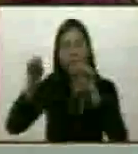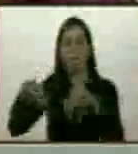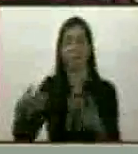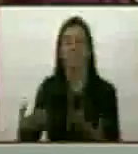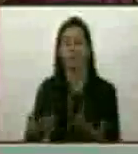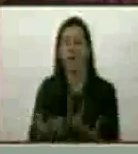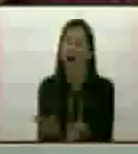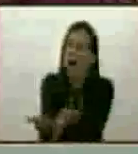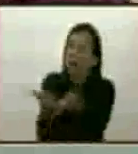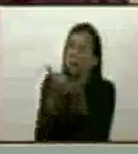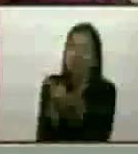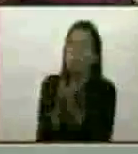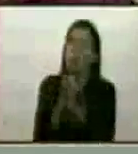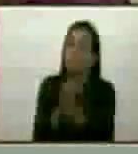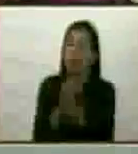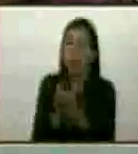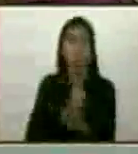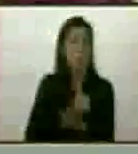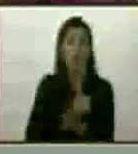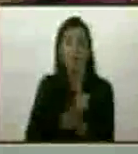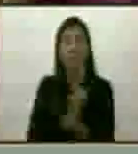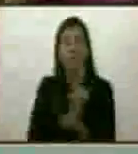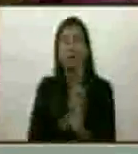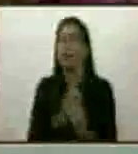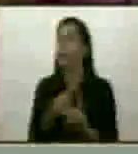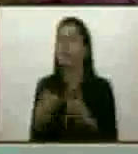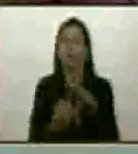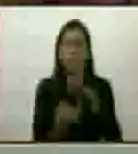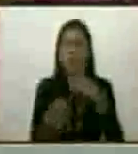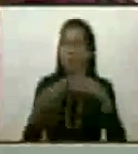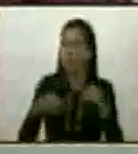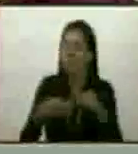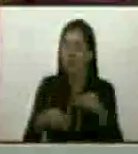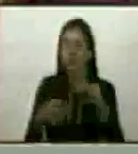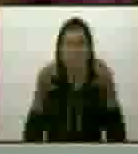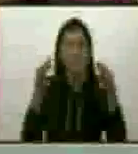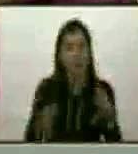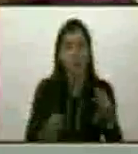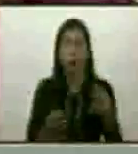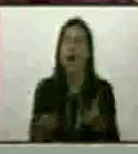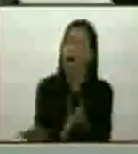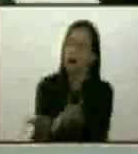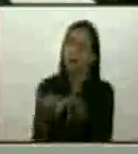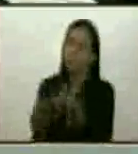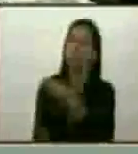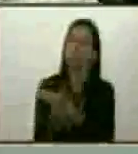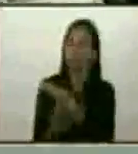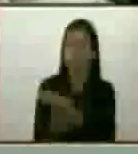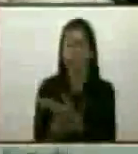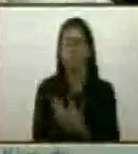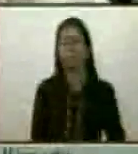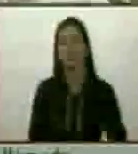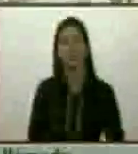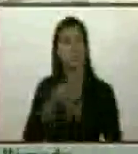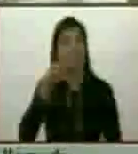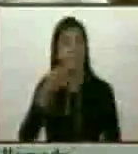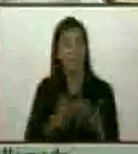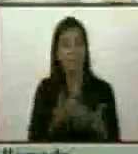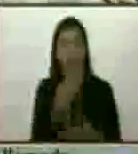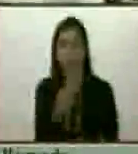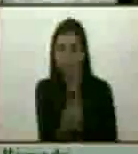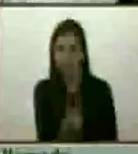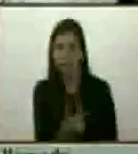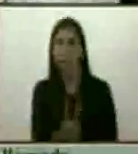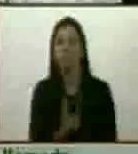un llamado de auxilio, que cualquiera de los organismos de seguridad nacional nos venga y nos proteja. Testigos aseguran que en el